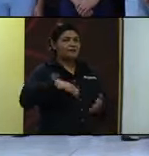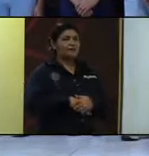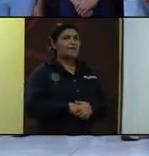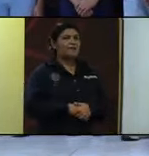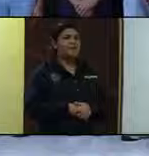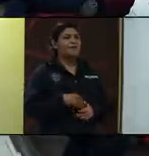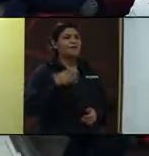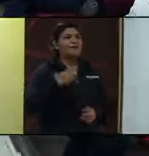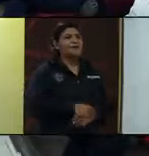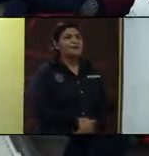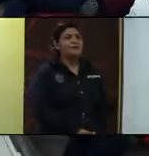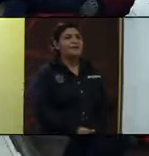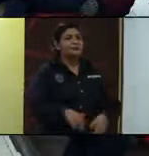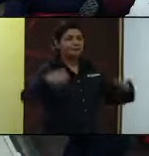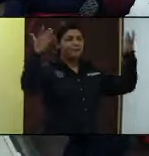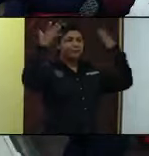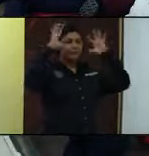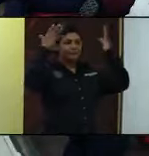excelente día.